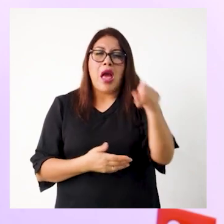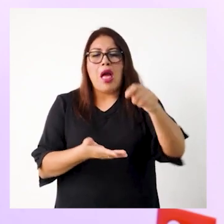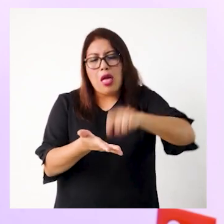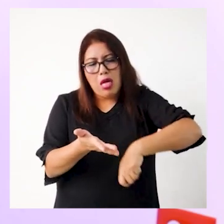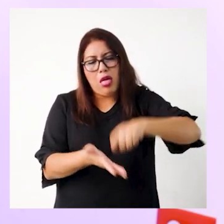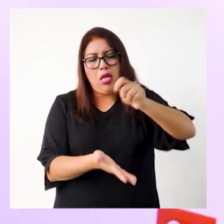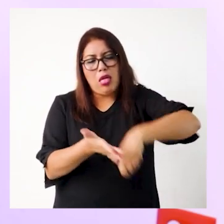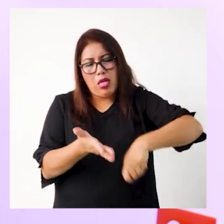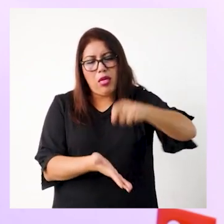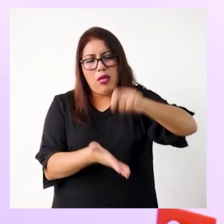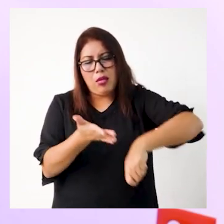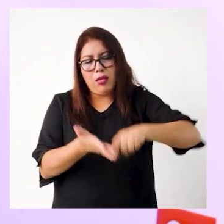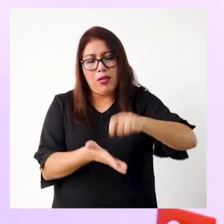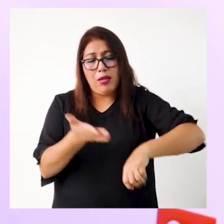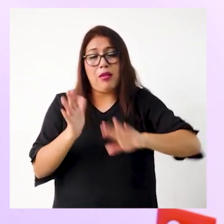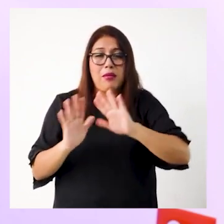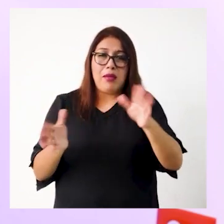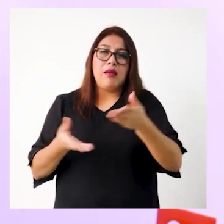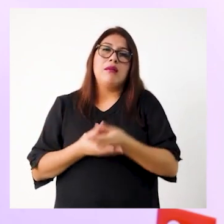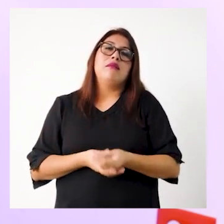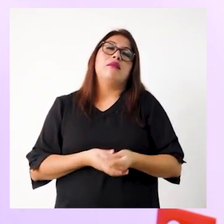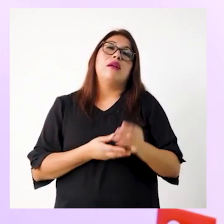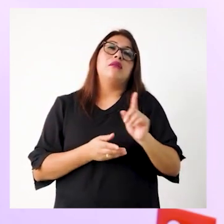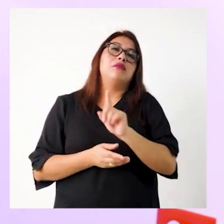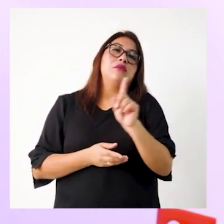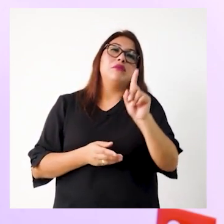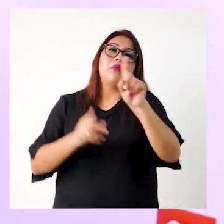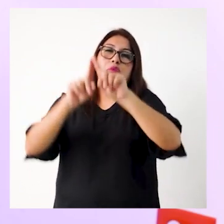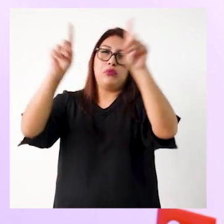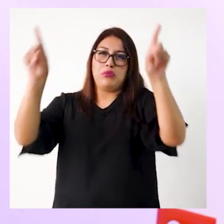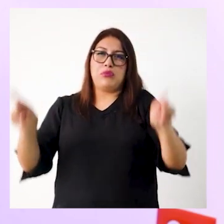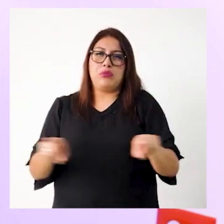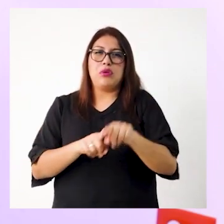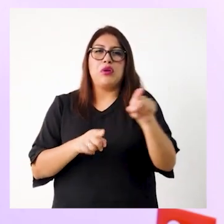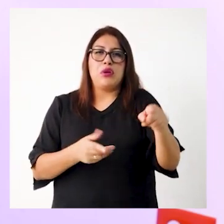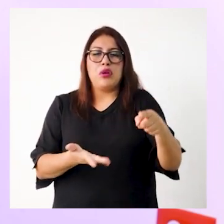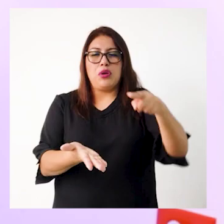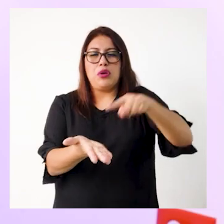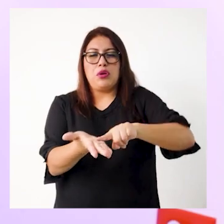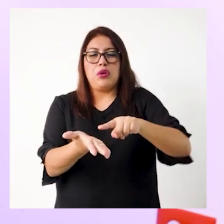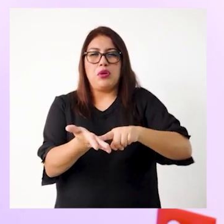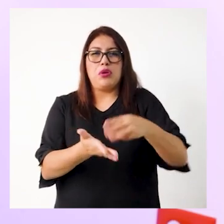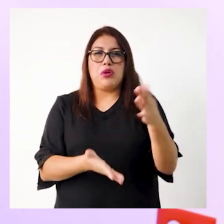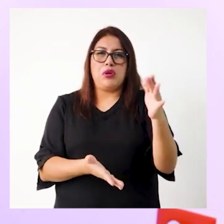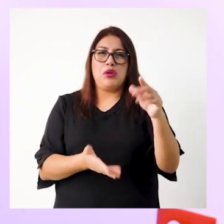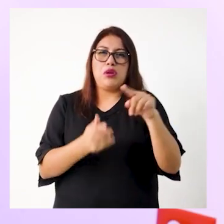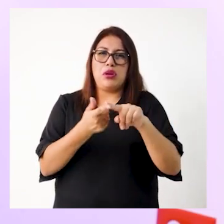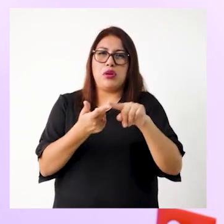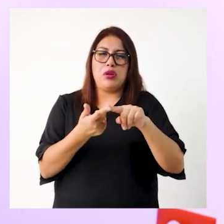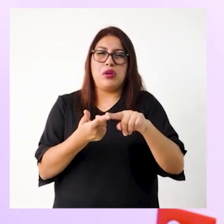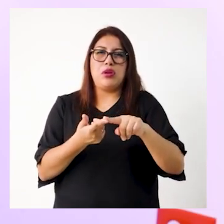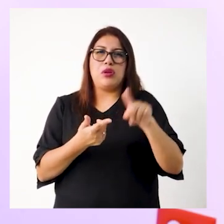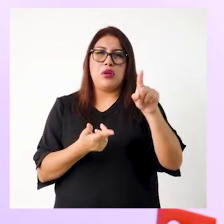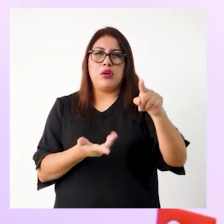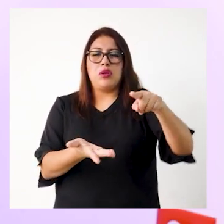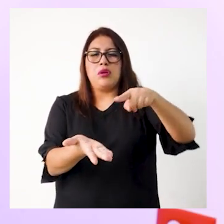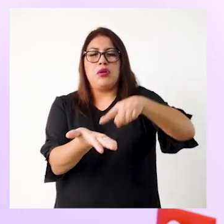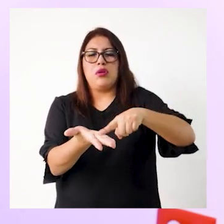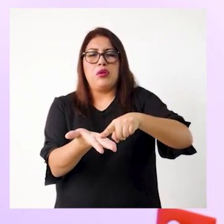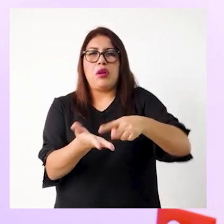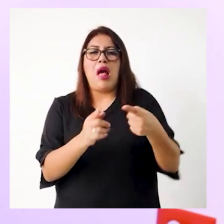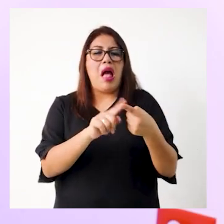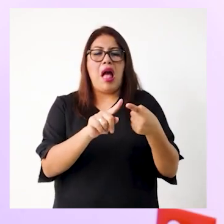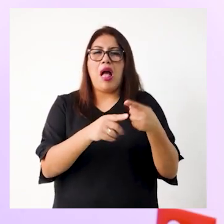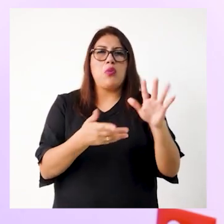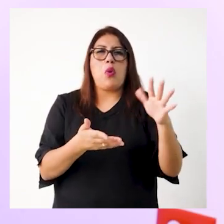todos los documentos y fue a la ventanilla, en la ventanilla le dijeron, señora, ahora ponga la huella dactilar derecha en el lector. Puso la